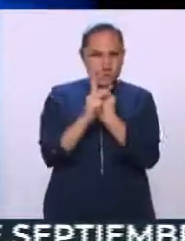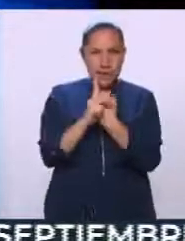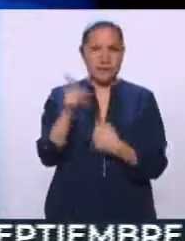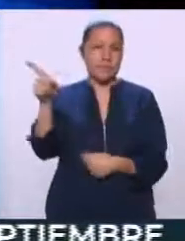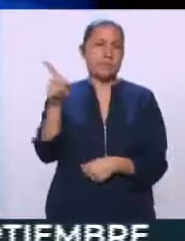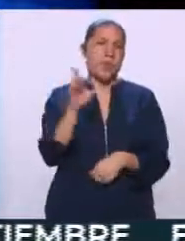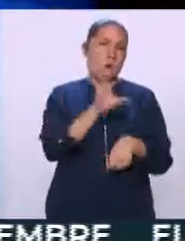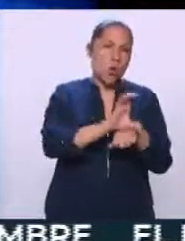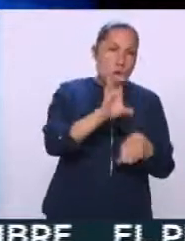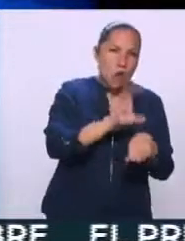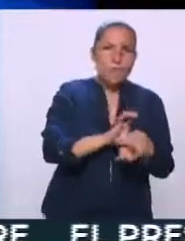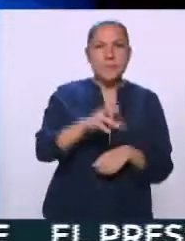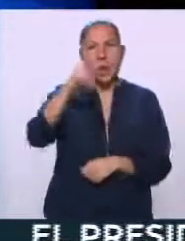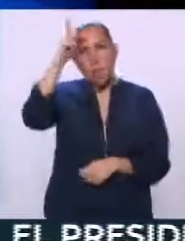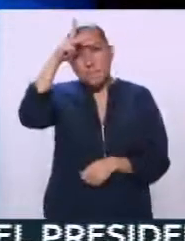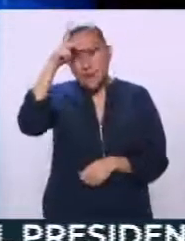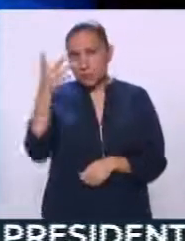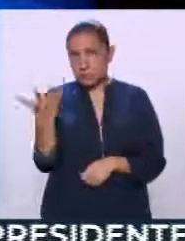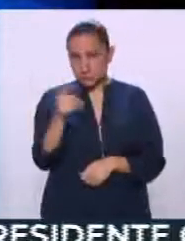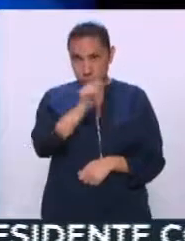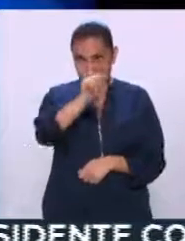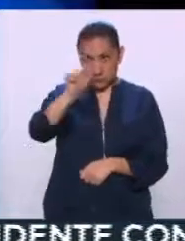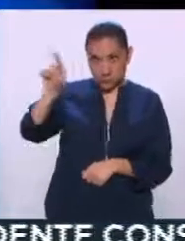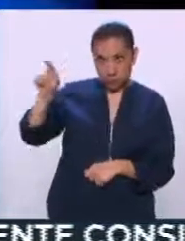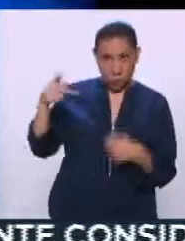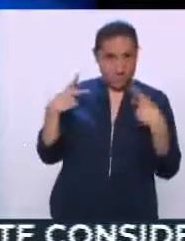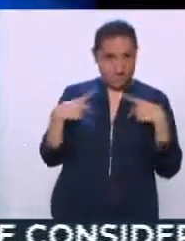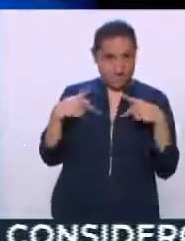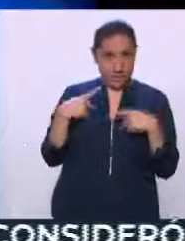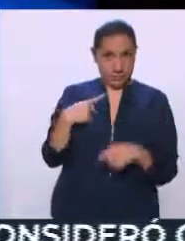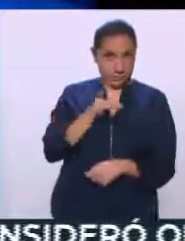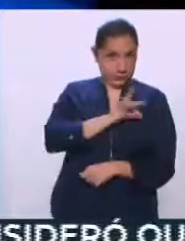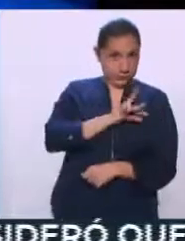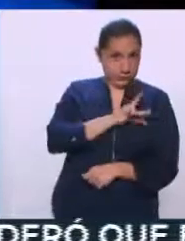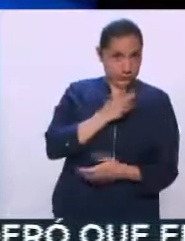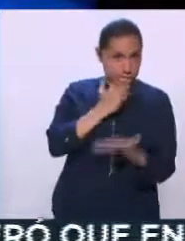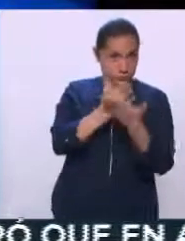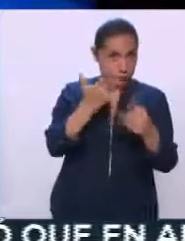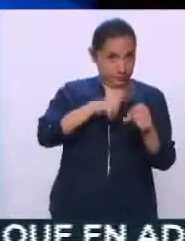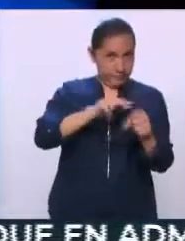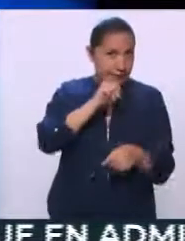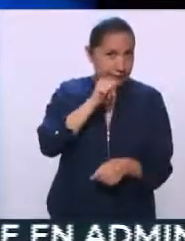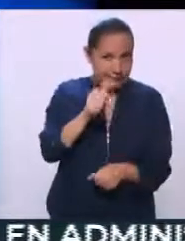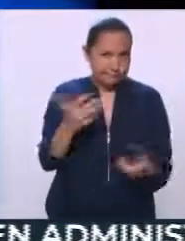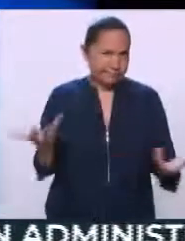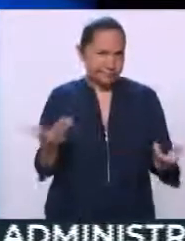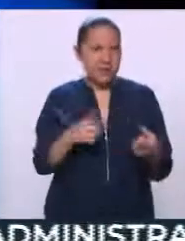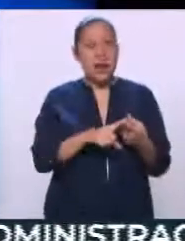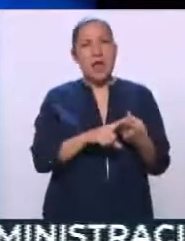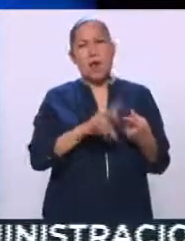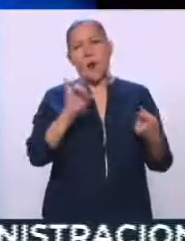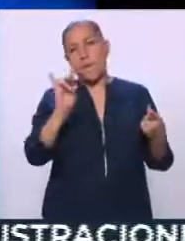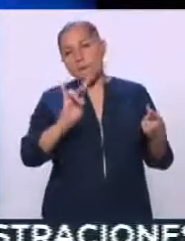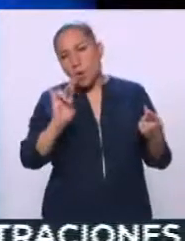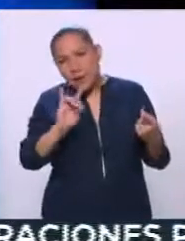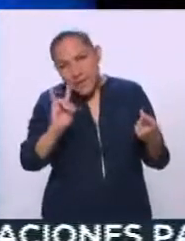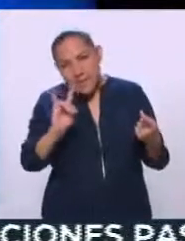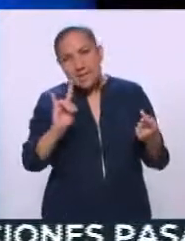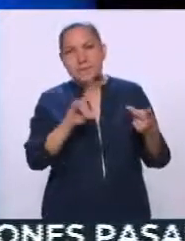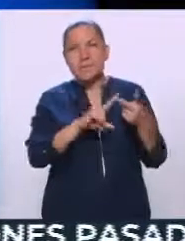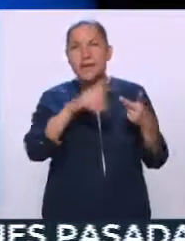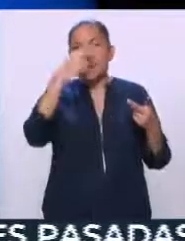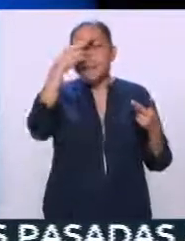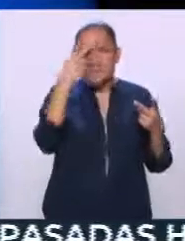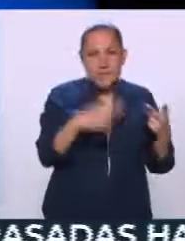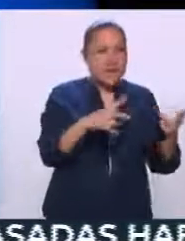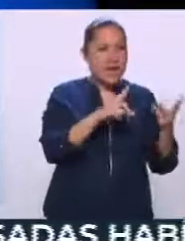pues la gente no tenga los mismos temores, ¿no? O sea, digo, si uno lo piensa, culturalmente no somos muy diferentes los peruanos, los bolivianos, de los mexicanos,